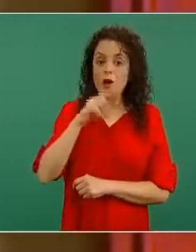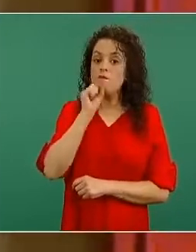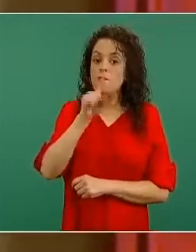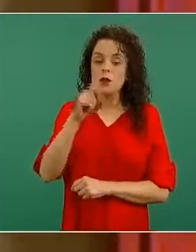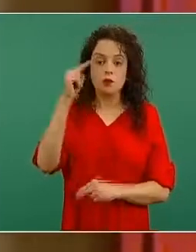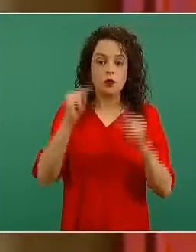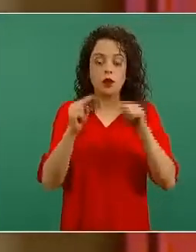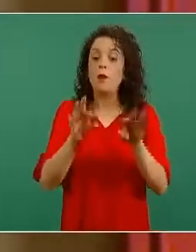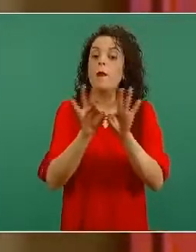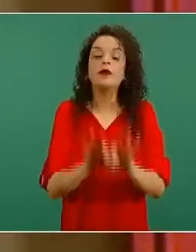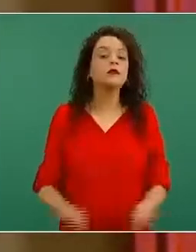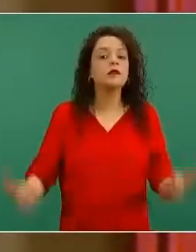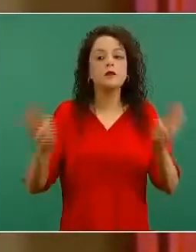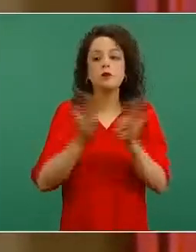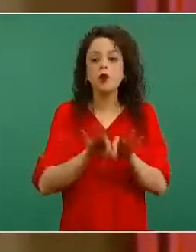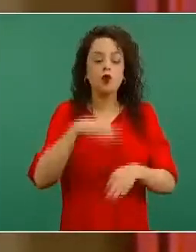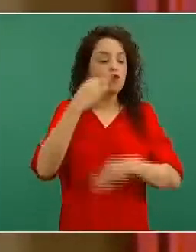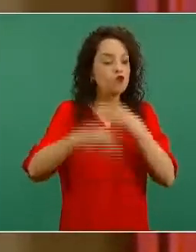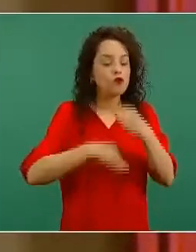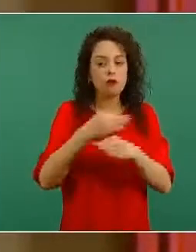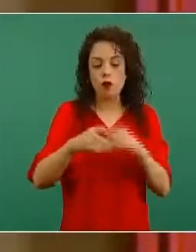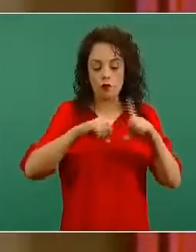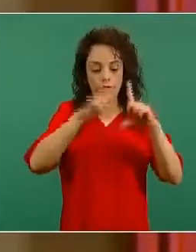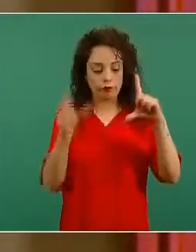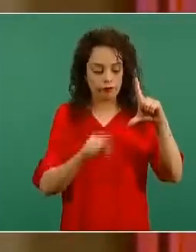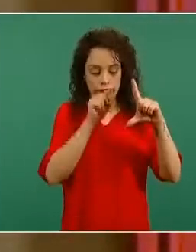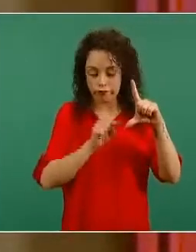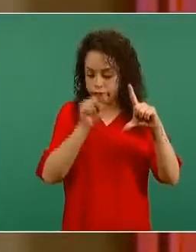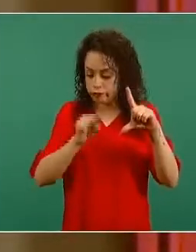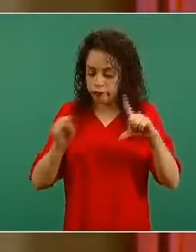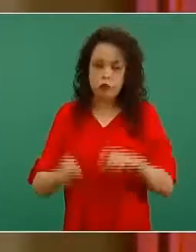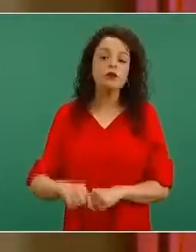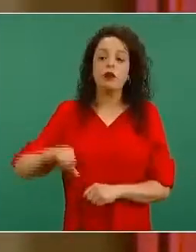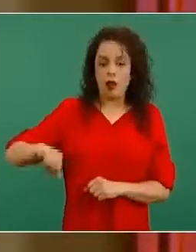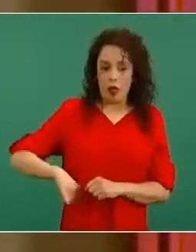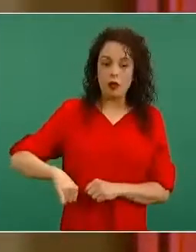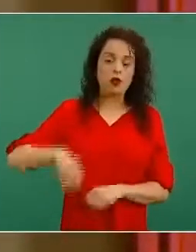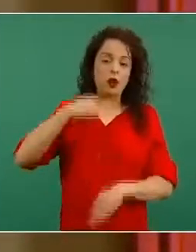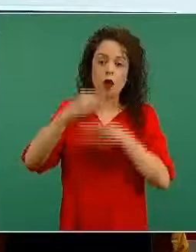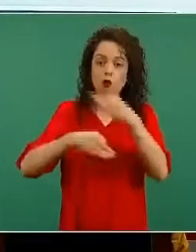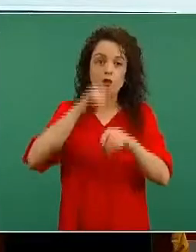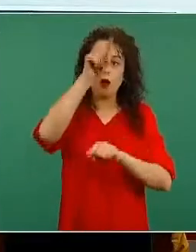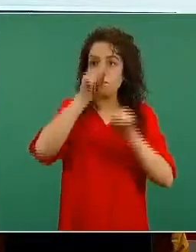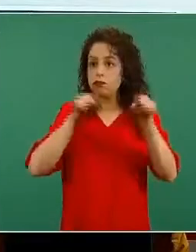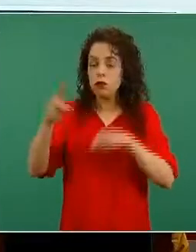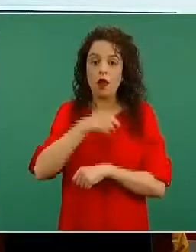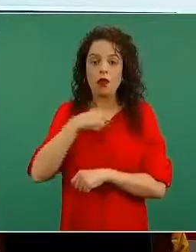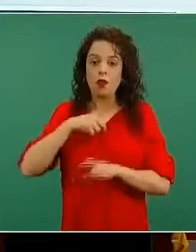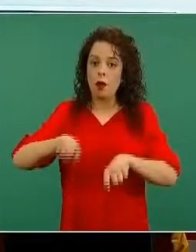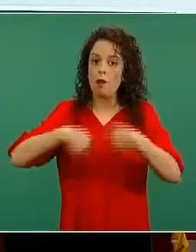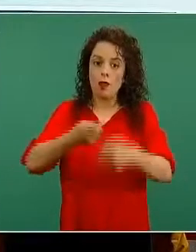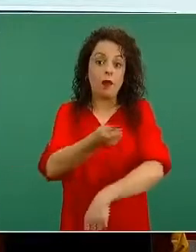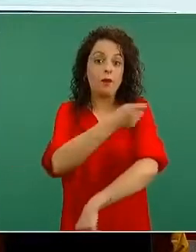de prioridad y nos interesa estar vacunando en todos lados. Esta semana llegó